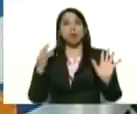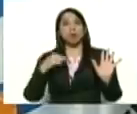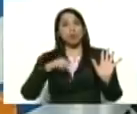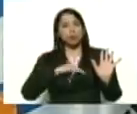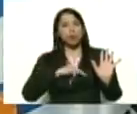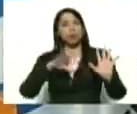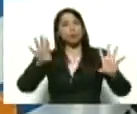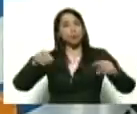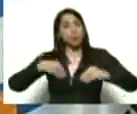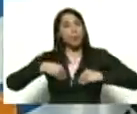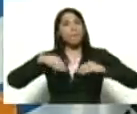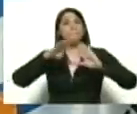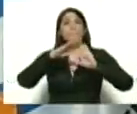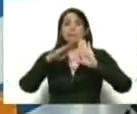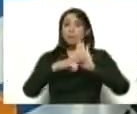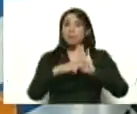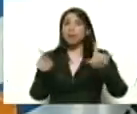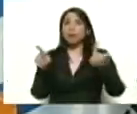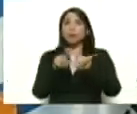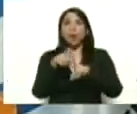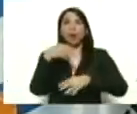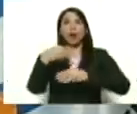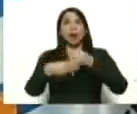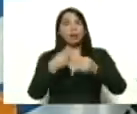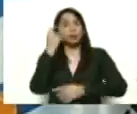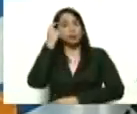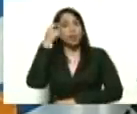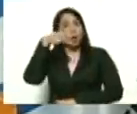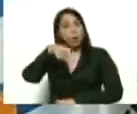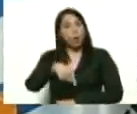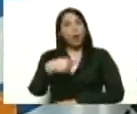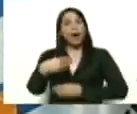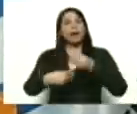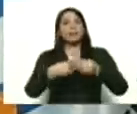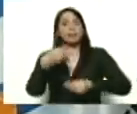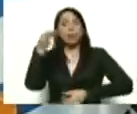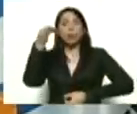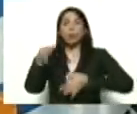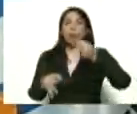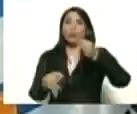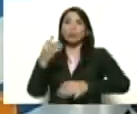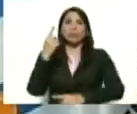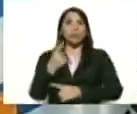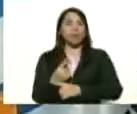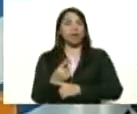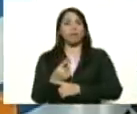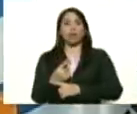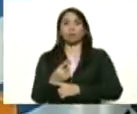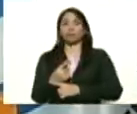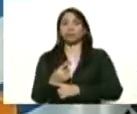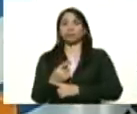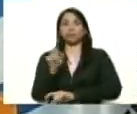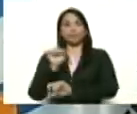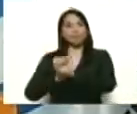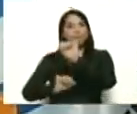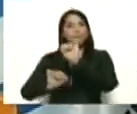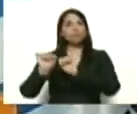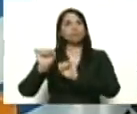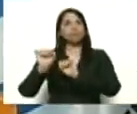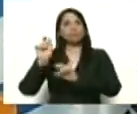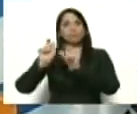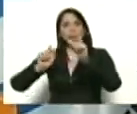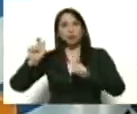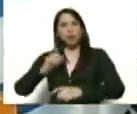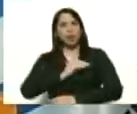estas medidas, como la hemos hecho el día de hoy, para hacer justicia y prevenir que la gente que